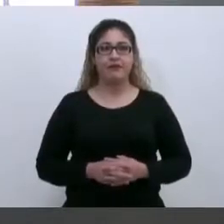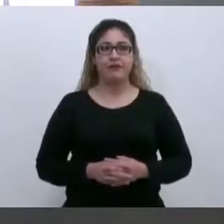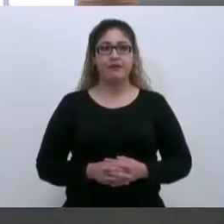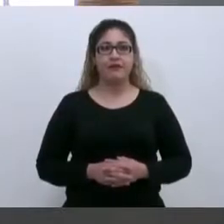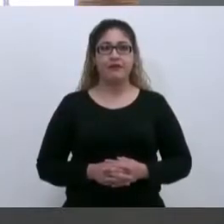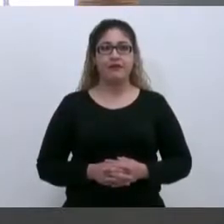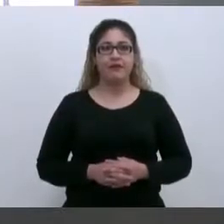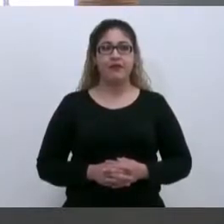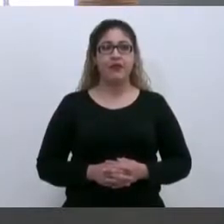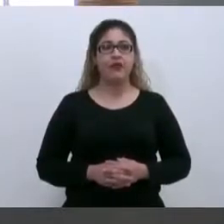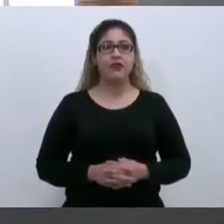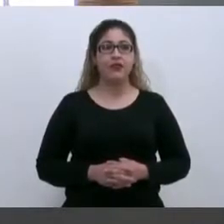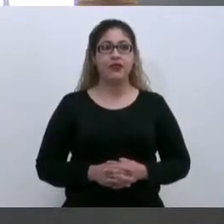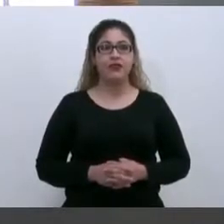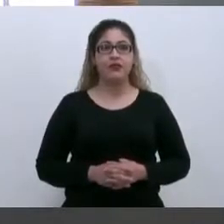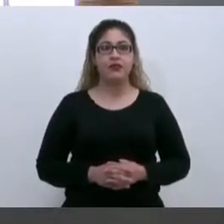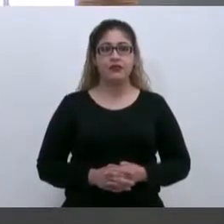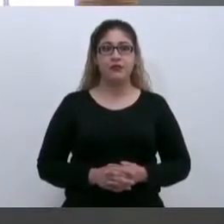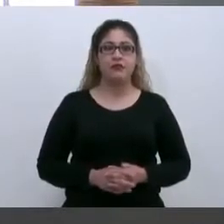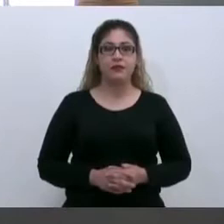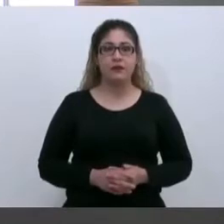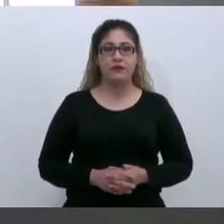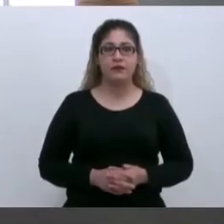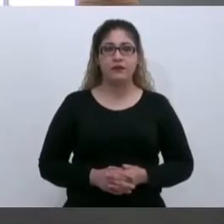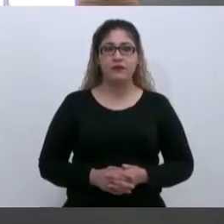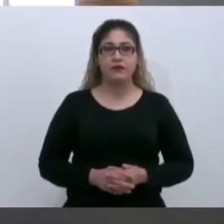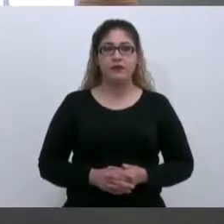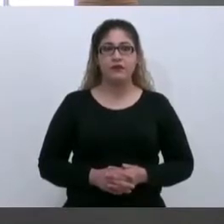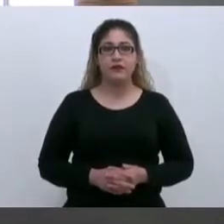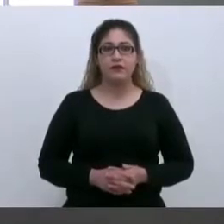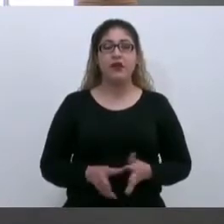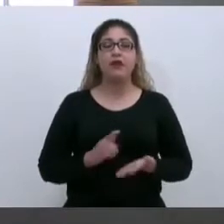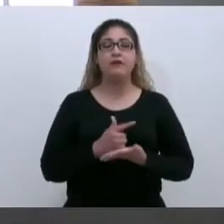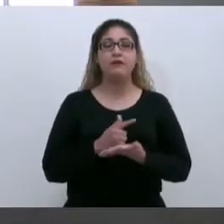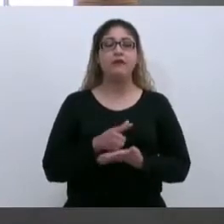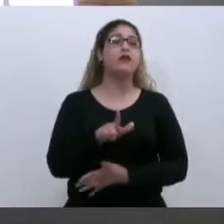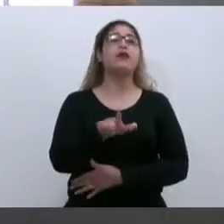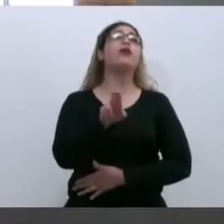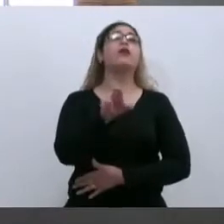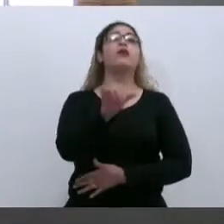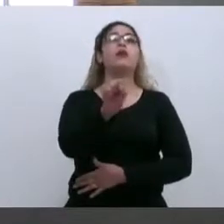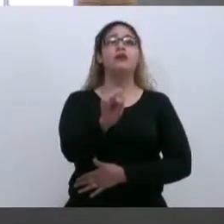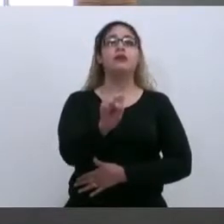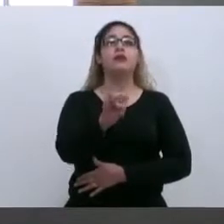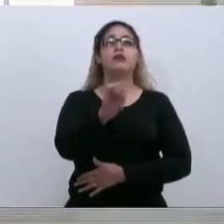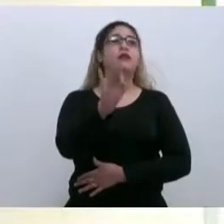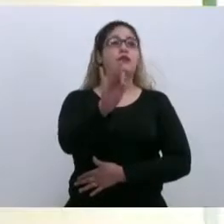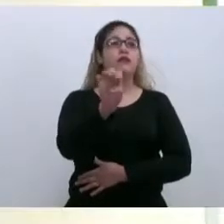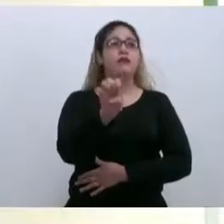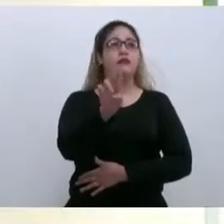El director general del Hospital General de Gómez Palacio Durango, Luis Fernando Zúñiga García.